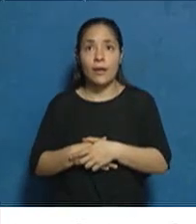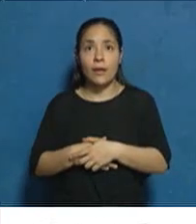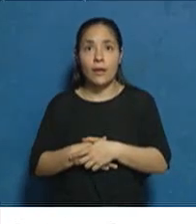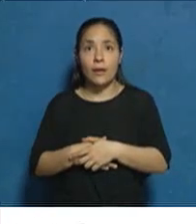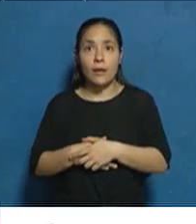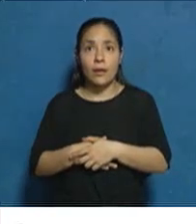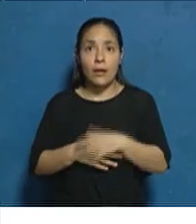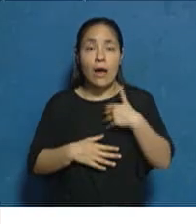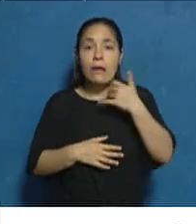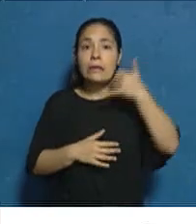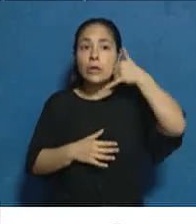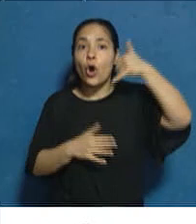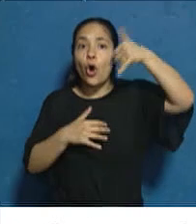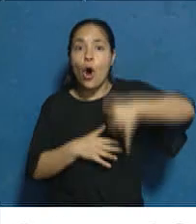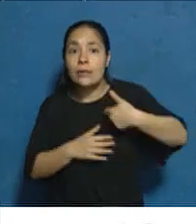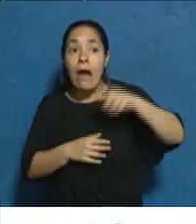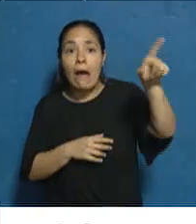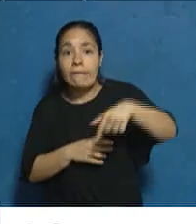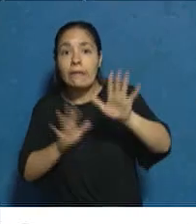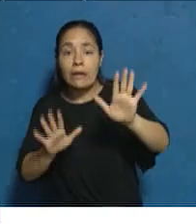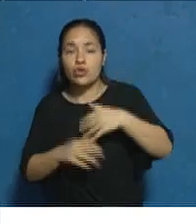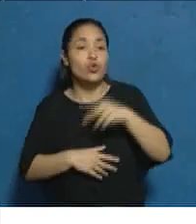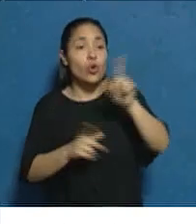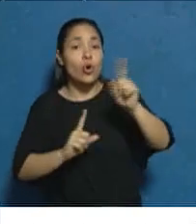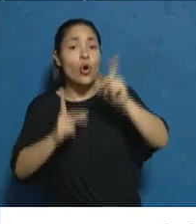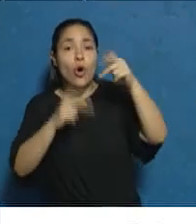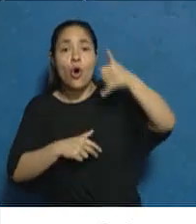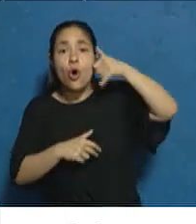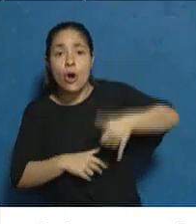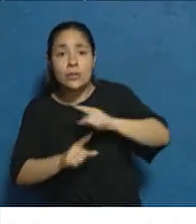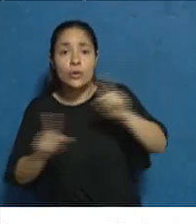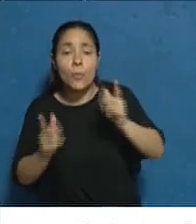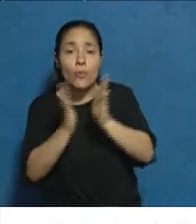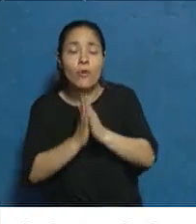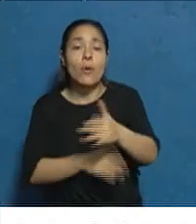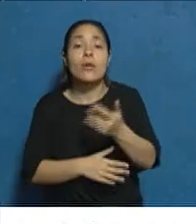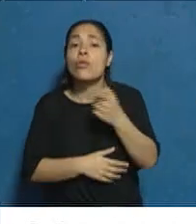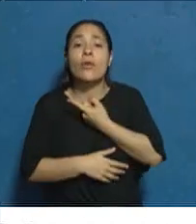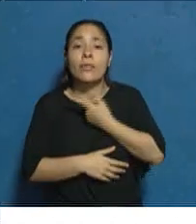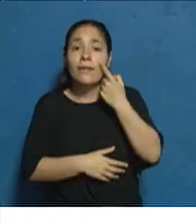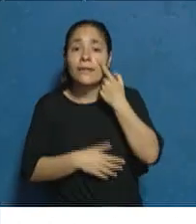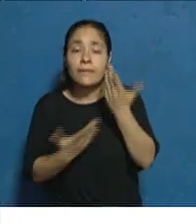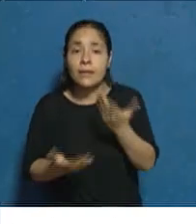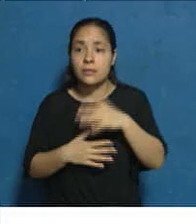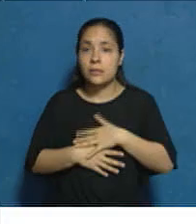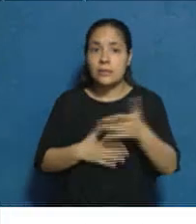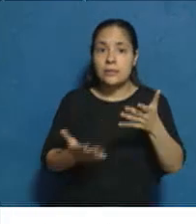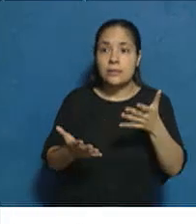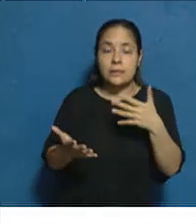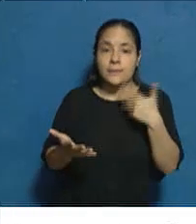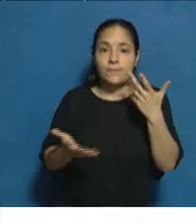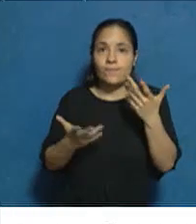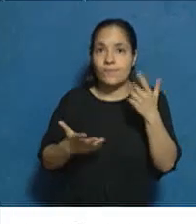Corte porque hay viene. Corto. No, no me corte, no me corte. Si pasa algo yo me voy a enterar, pero dígame el domicilio.